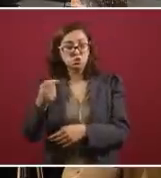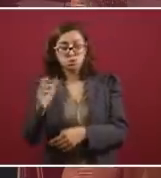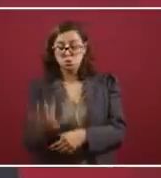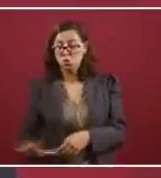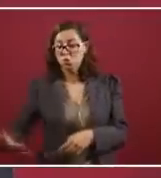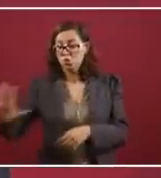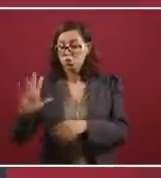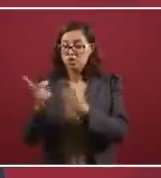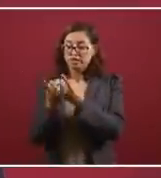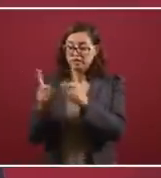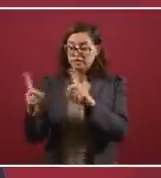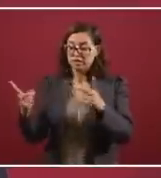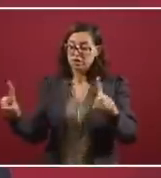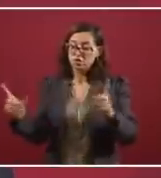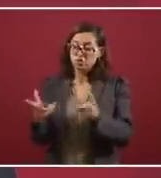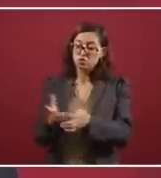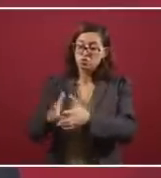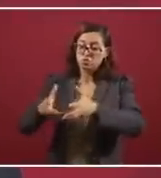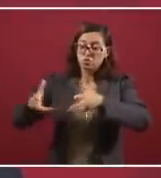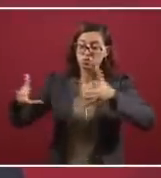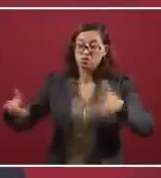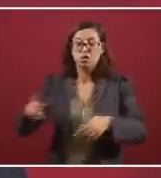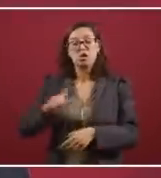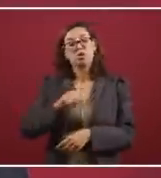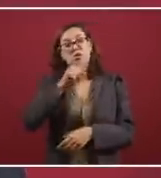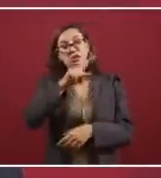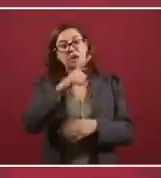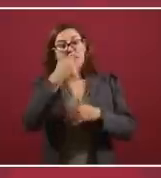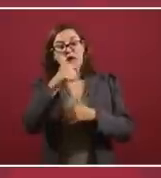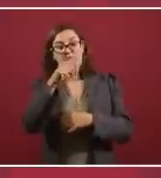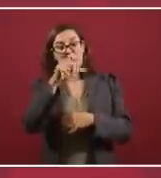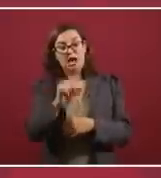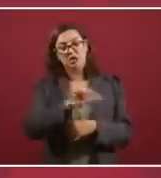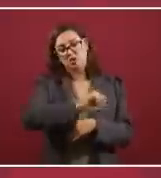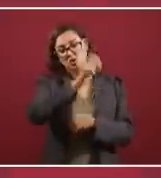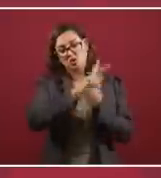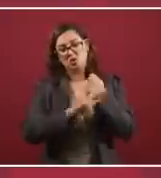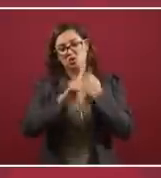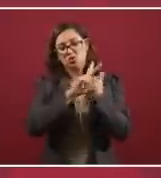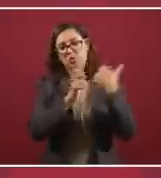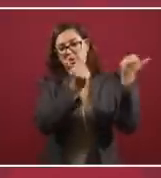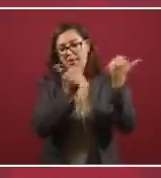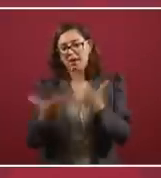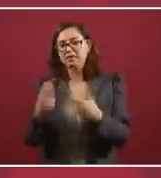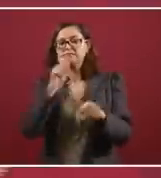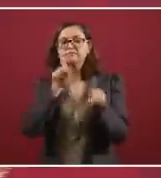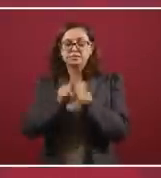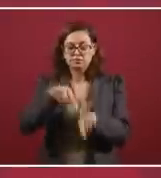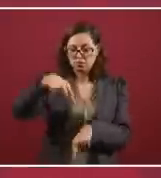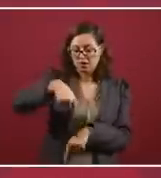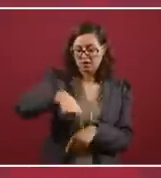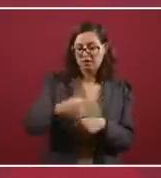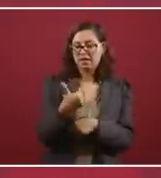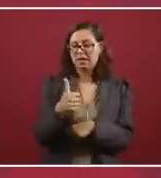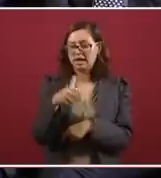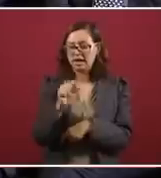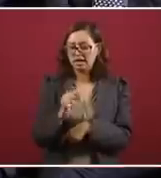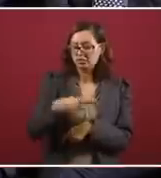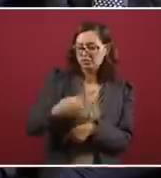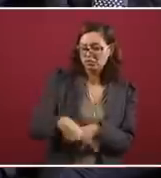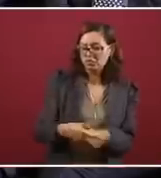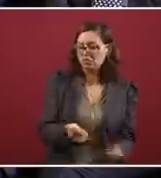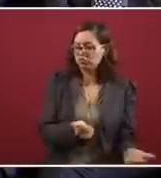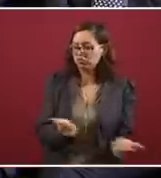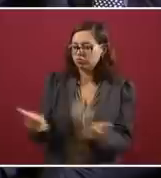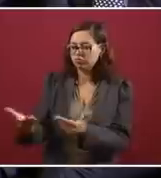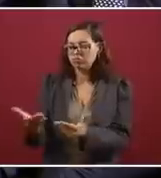se importado como que se pueda empezar a usar el gas nacional para suministro. Entonces, poder tener una buena